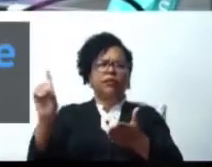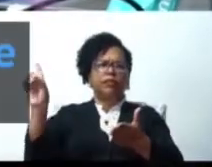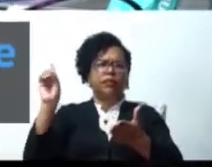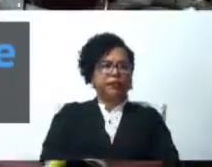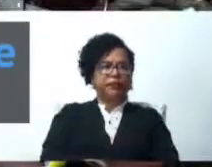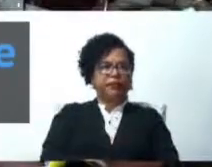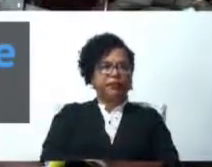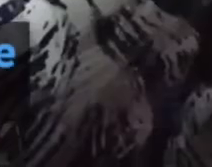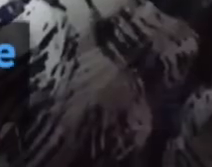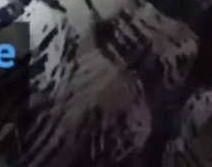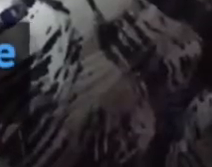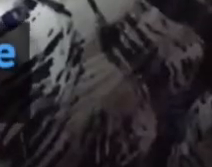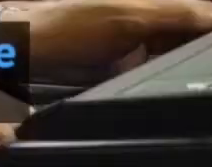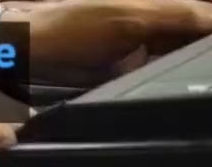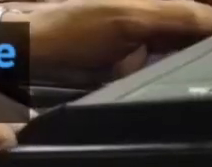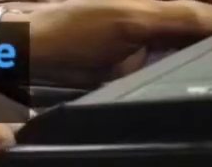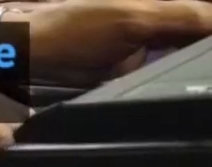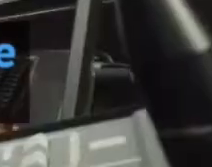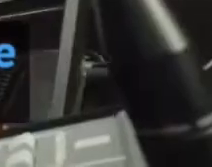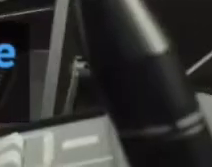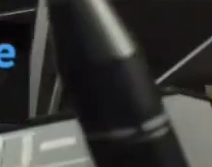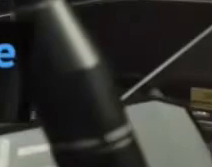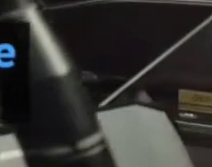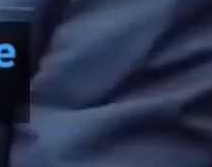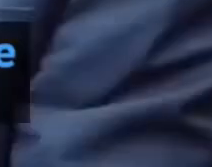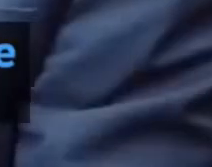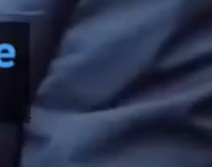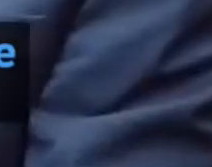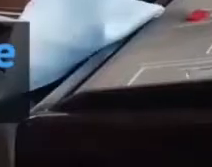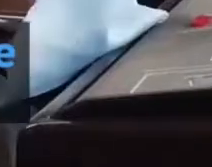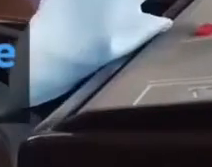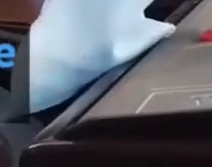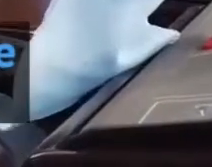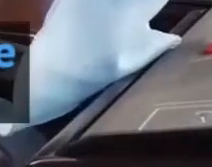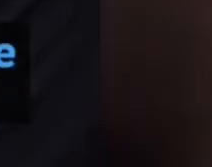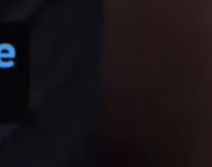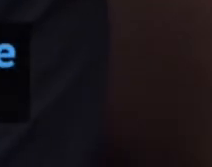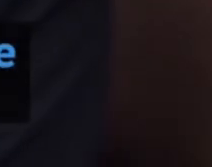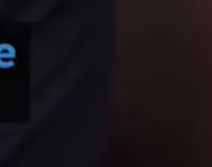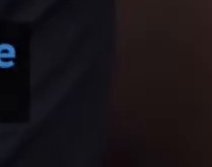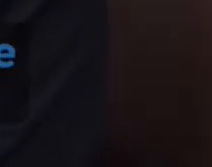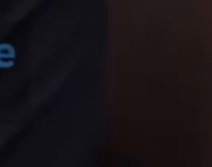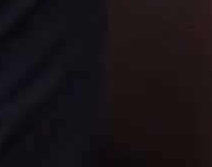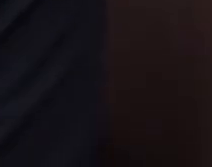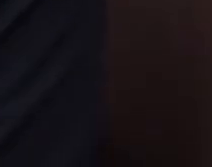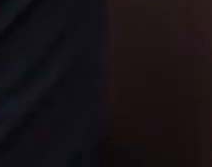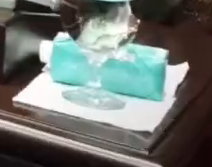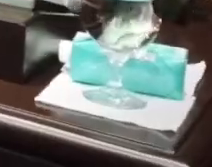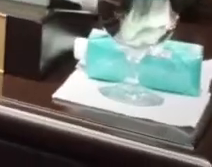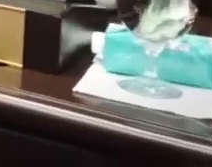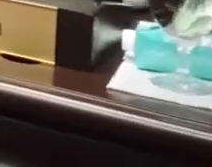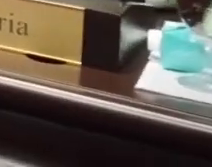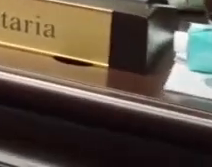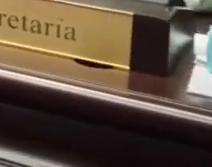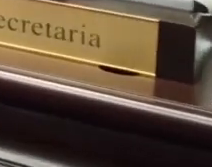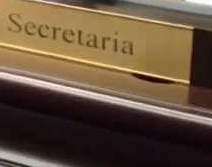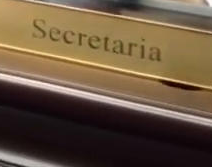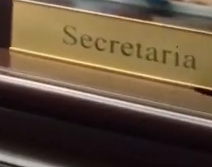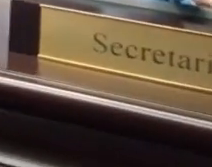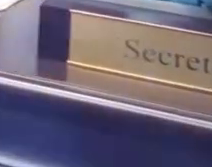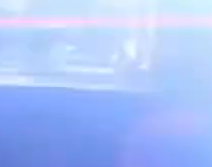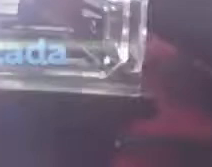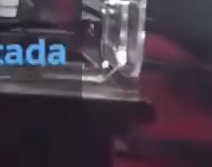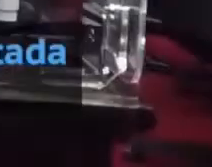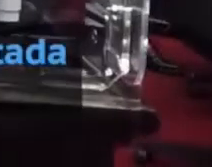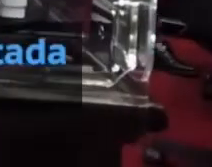que entre otras cosas prohíbe que la administración saliente realice actos que comprometan la entrante y ceder gratuitamente bienes del